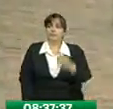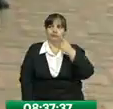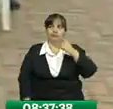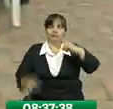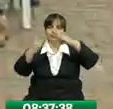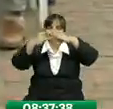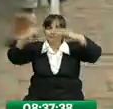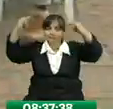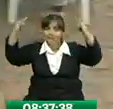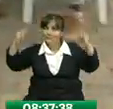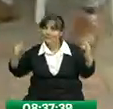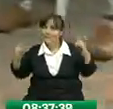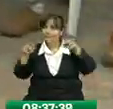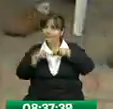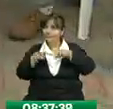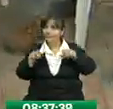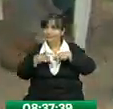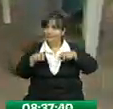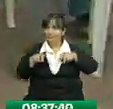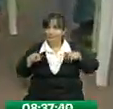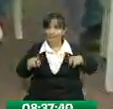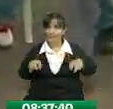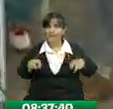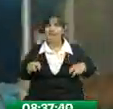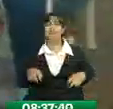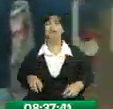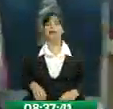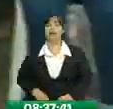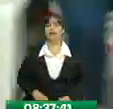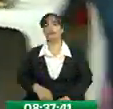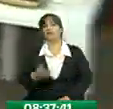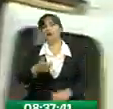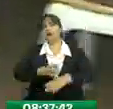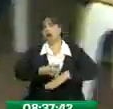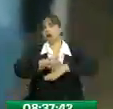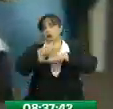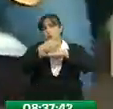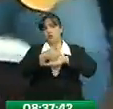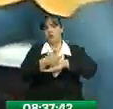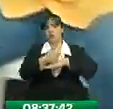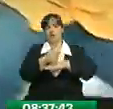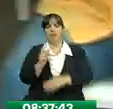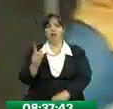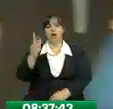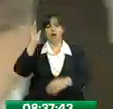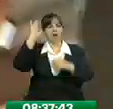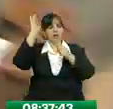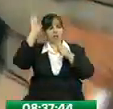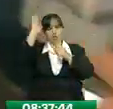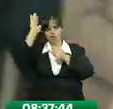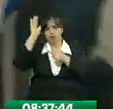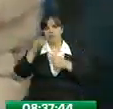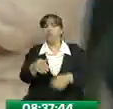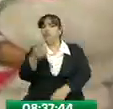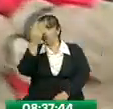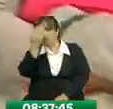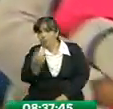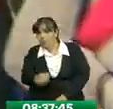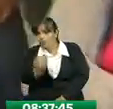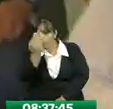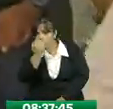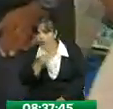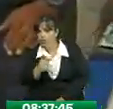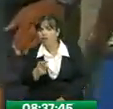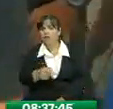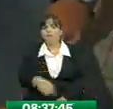están también por iniciar ese acto. Caballero, buenos días. Habitante también de aquí, el suburbio. Sí, habitante aquí, el suburbio.